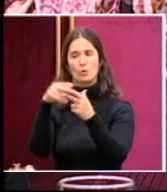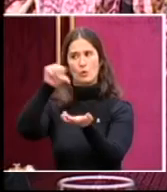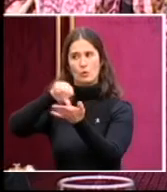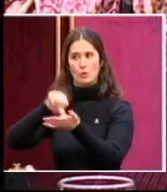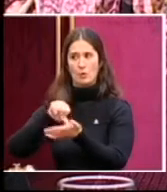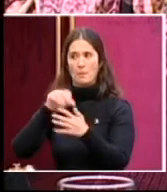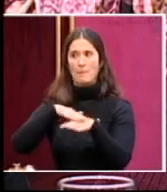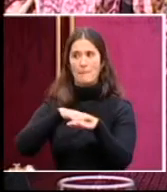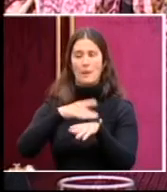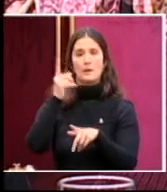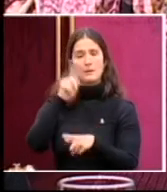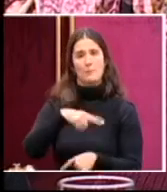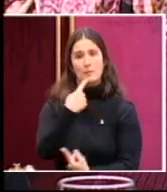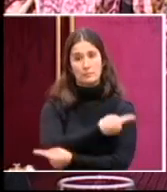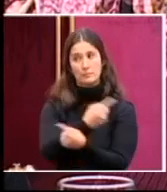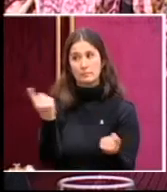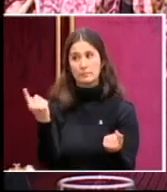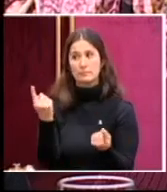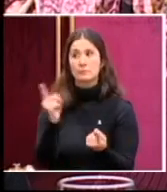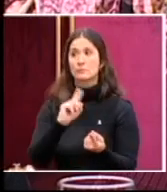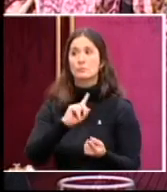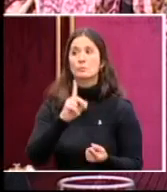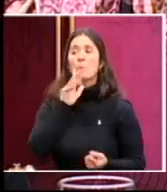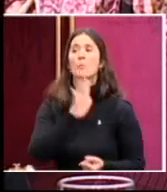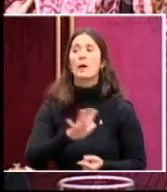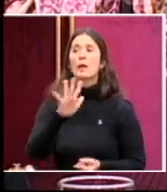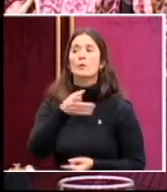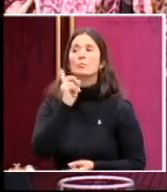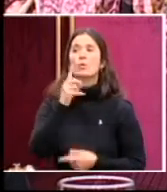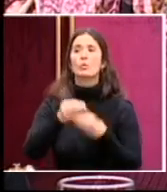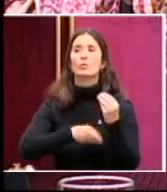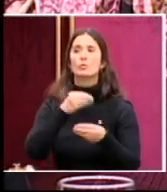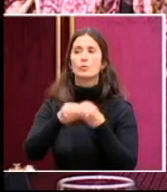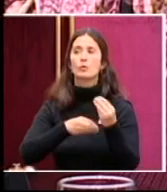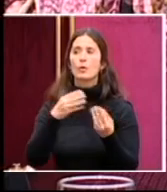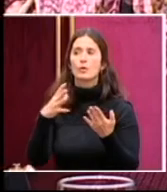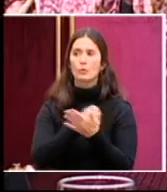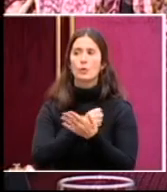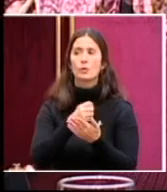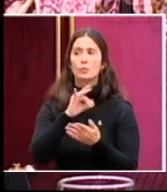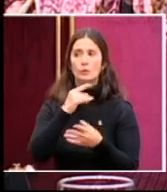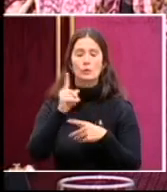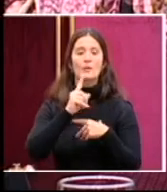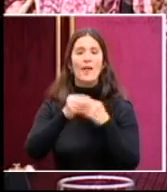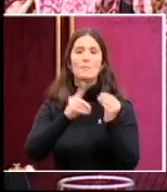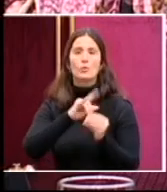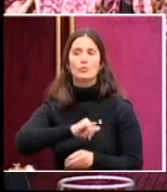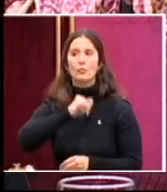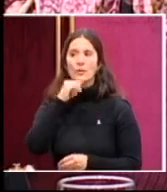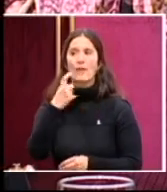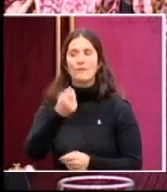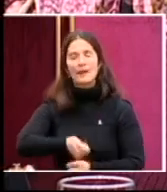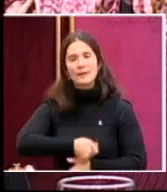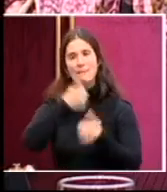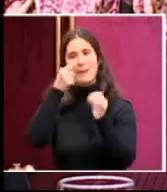ciudad, para implicarles también. No puede parecer que se está haciendo todo, es que no se está haciendo lo suficiente y hace falta tomar